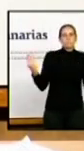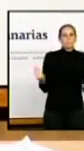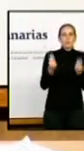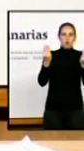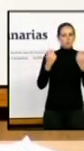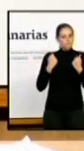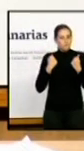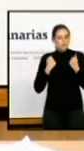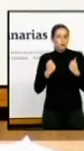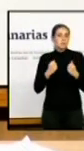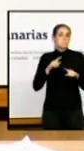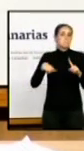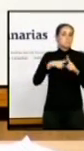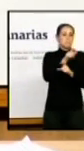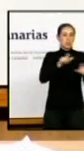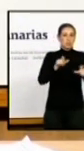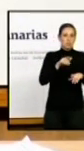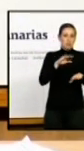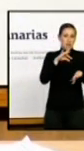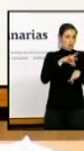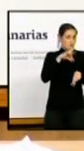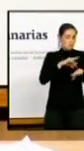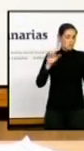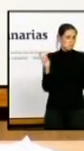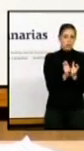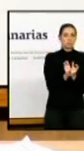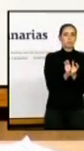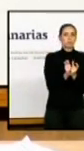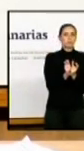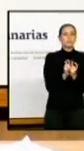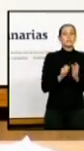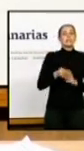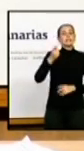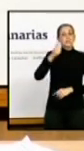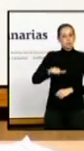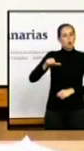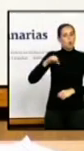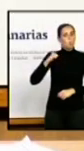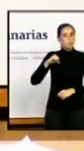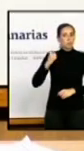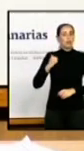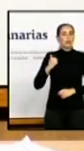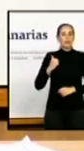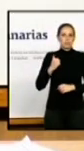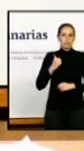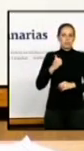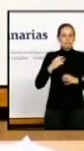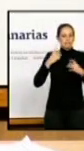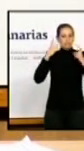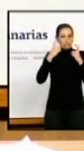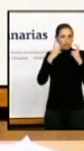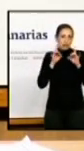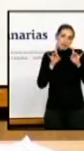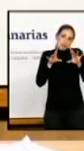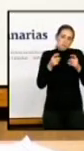Tenerife. El toque de queda se adelanta a las 10 de la noche. Habrá toque de queda desde las 10 de la noche hasta las 6 de la mañana.